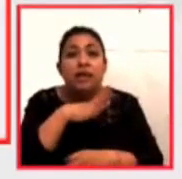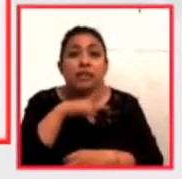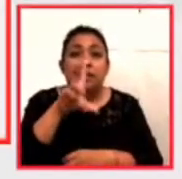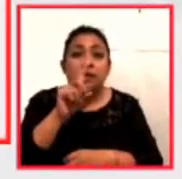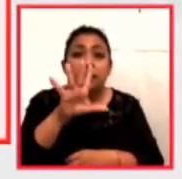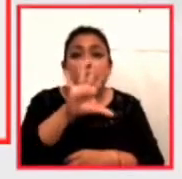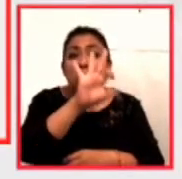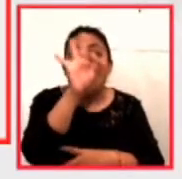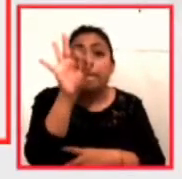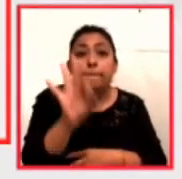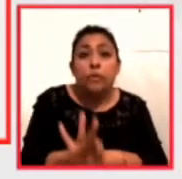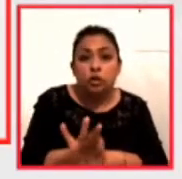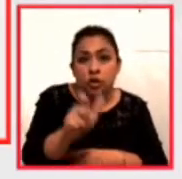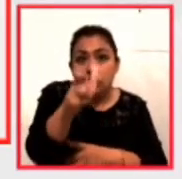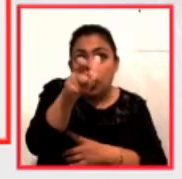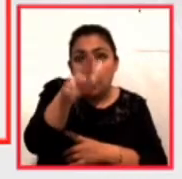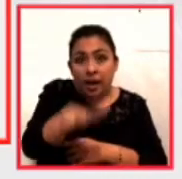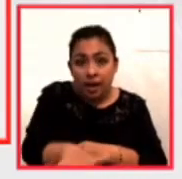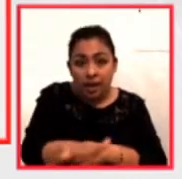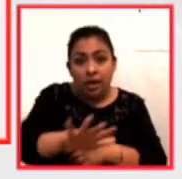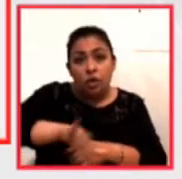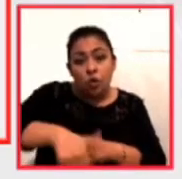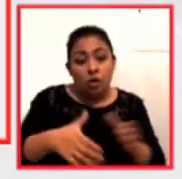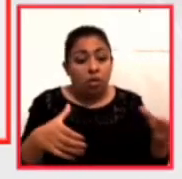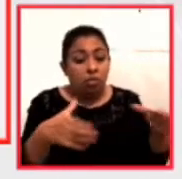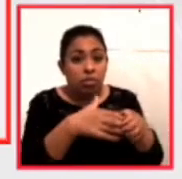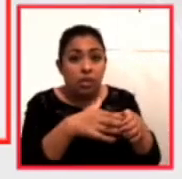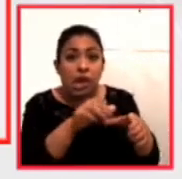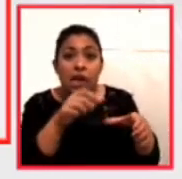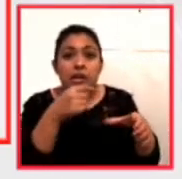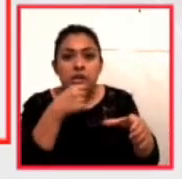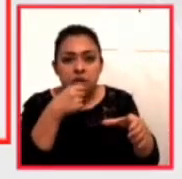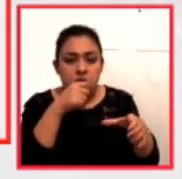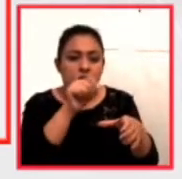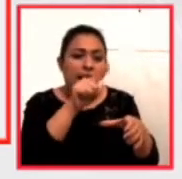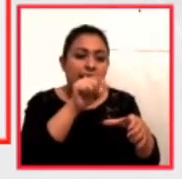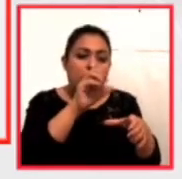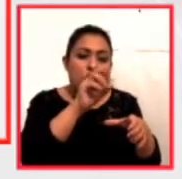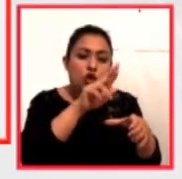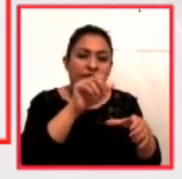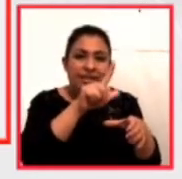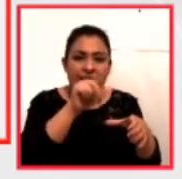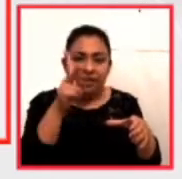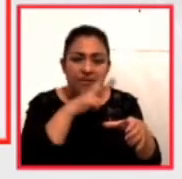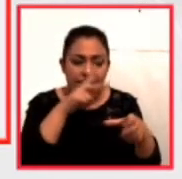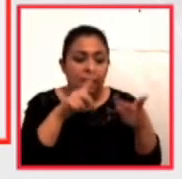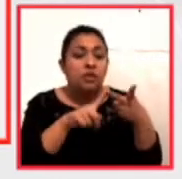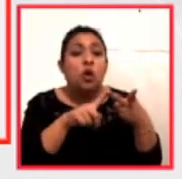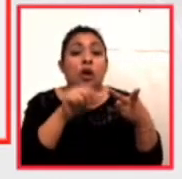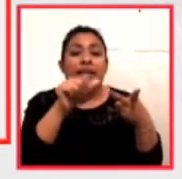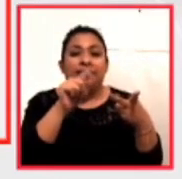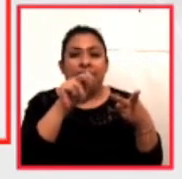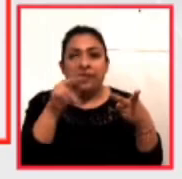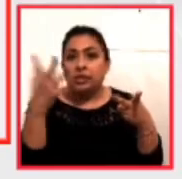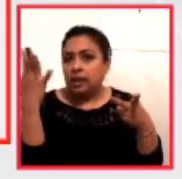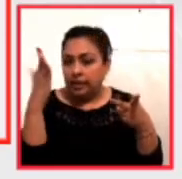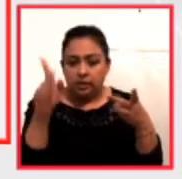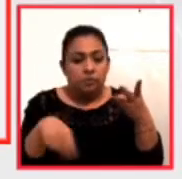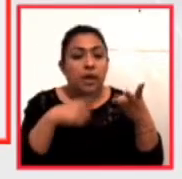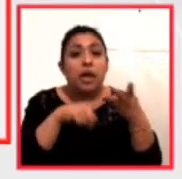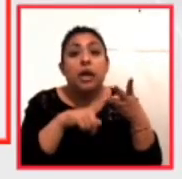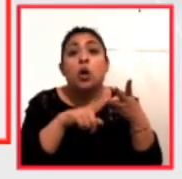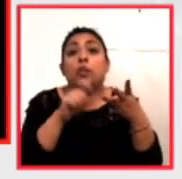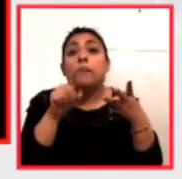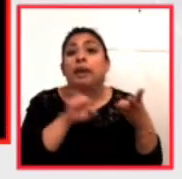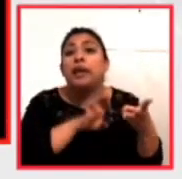35% de descuento en nuestras colecciones infantiles A la Orilla del Viento, A Través del Espejo, los primerísimos, y los especiales A la Orilla